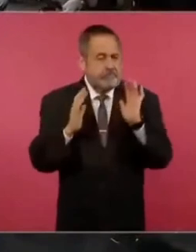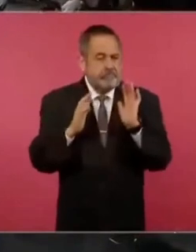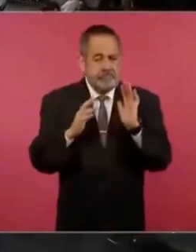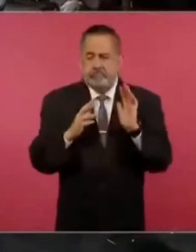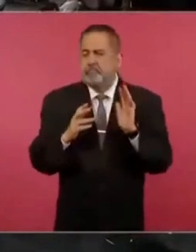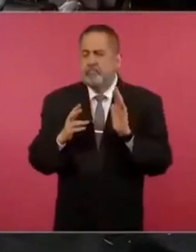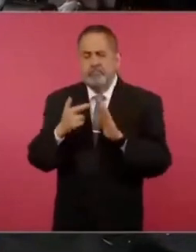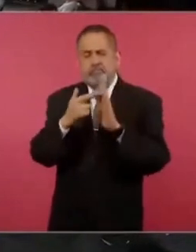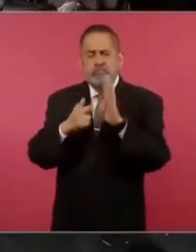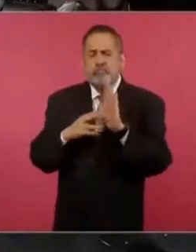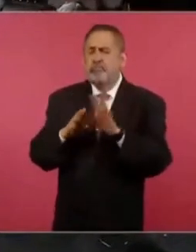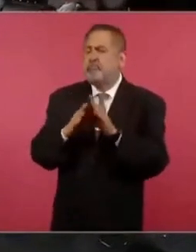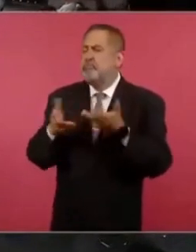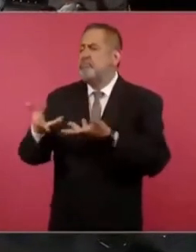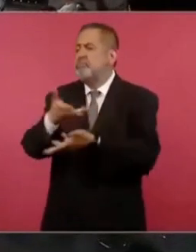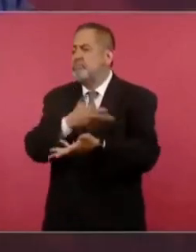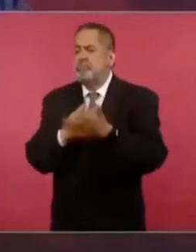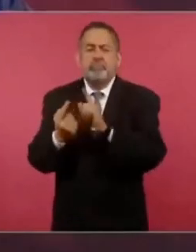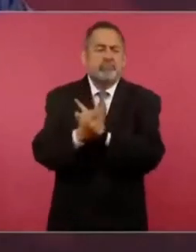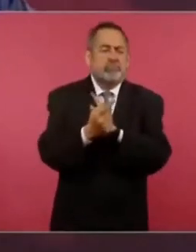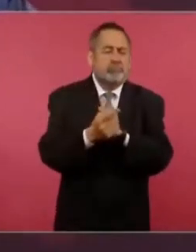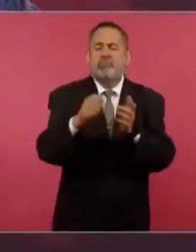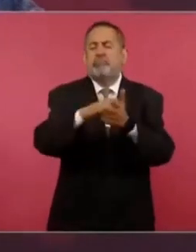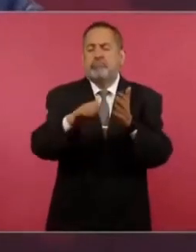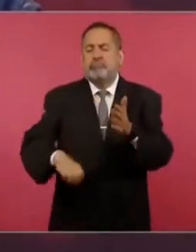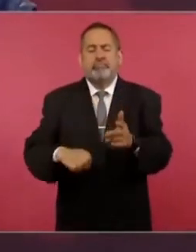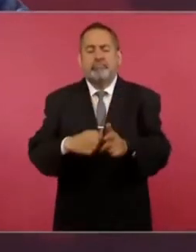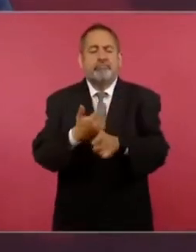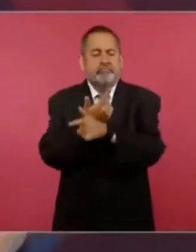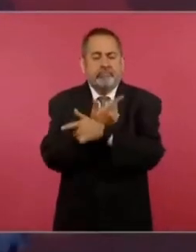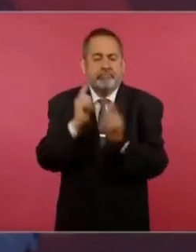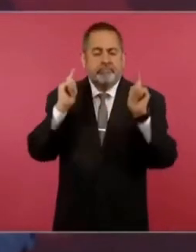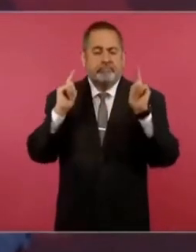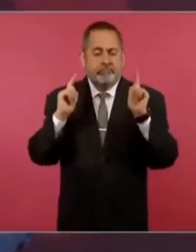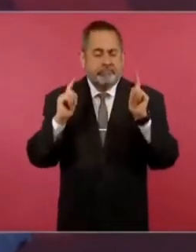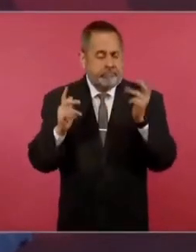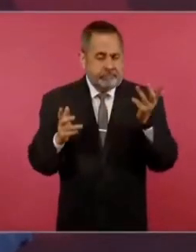convivencia, por ejemplo, la libertad.